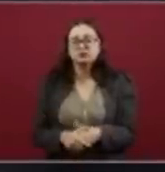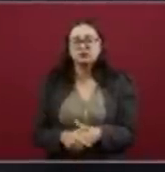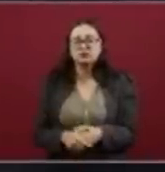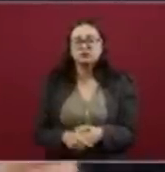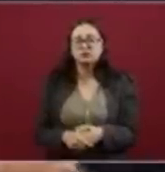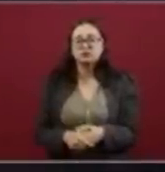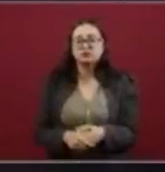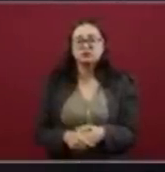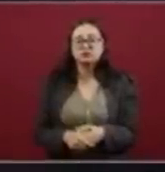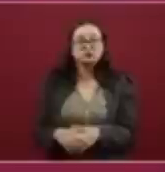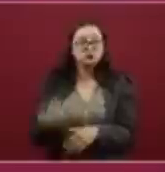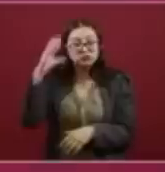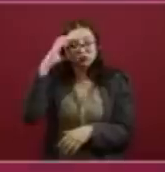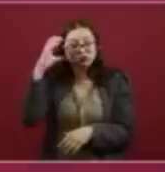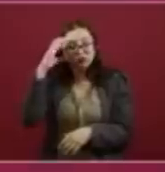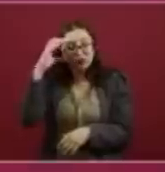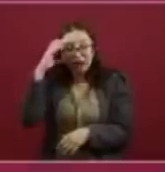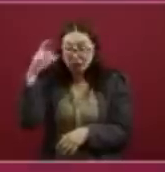alcoba.